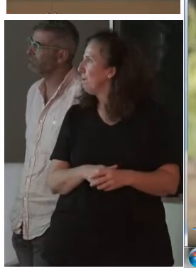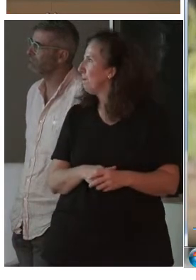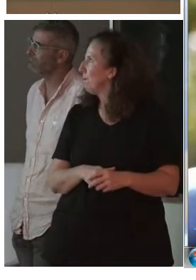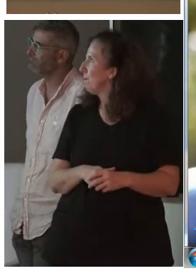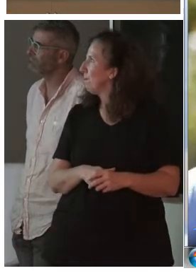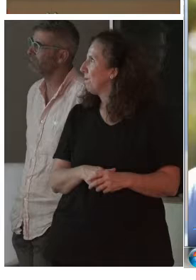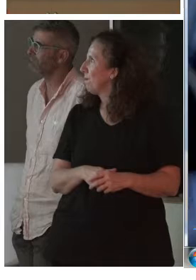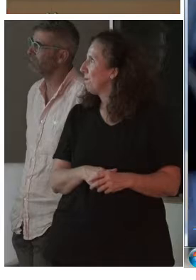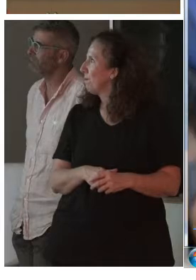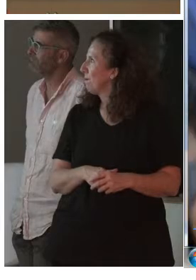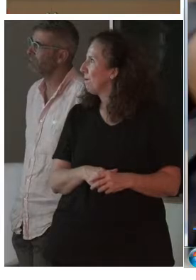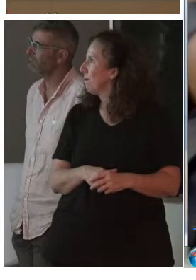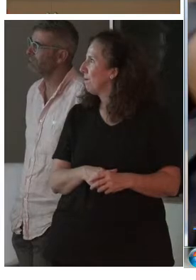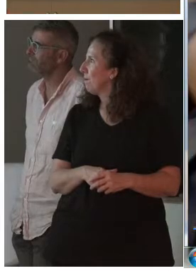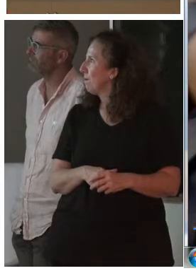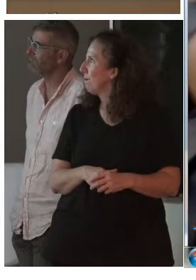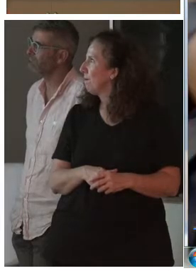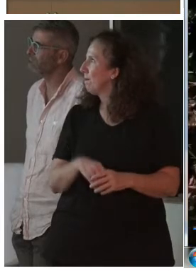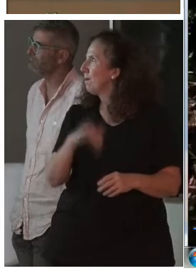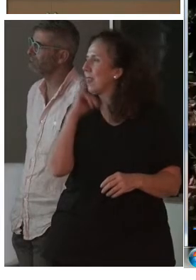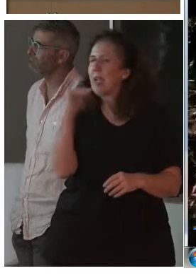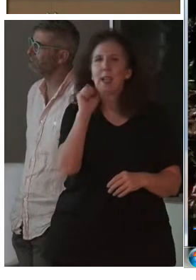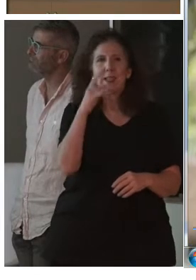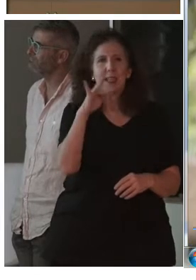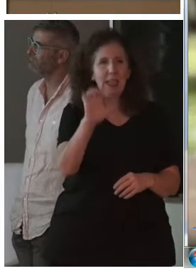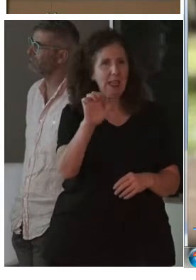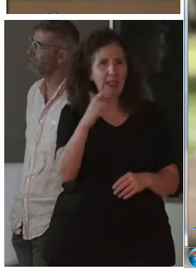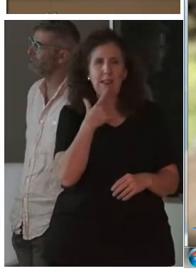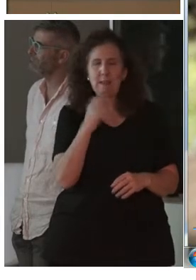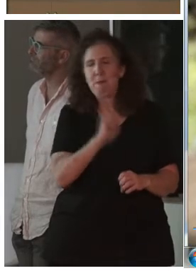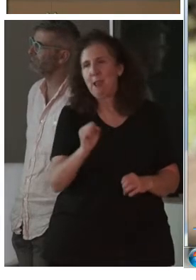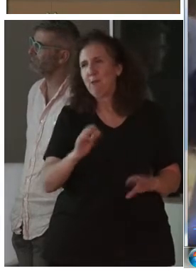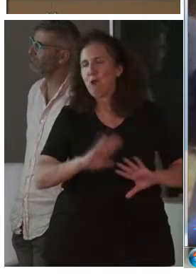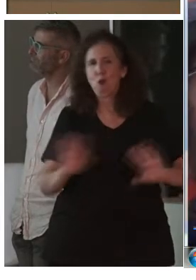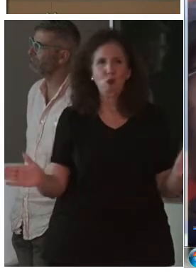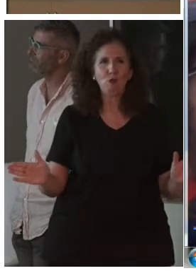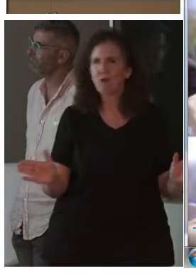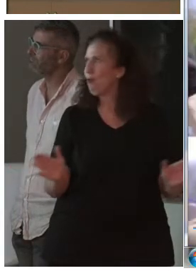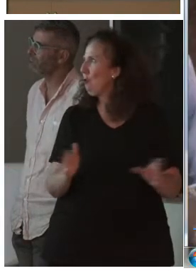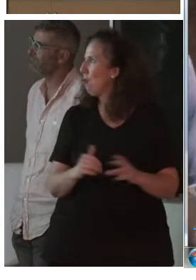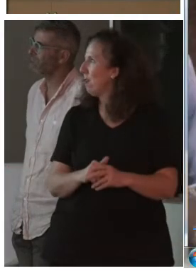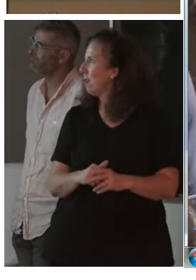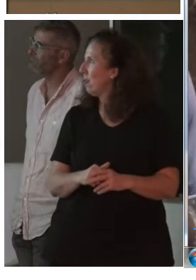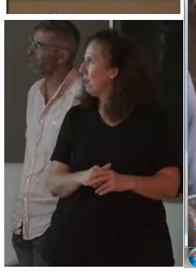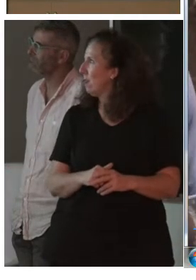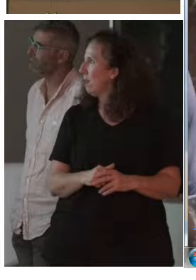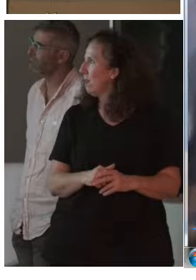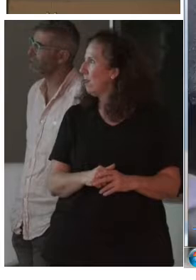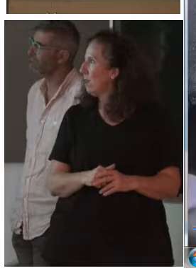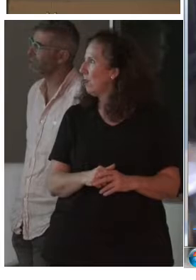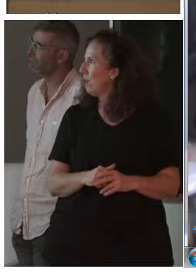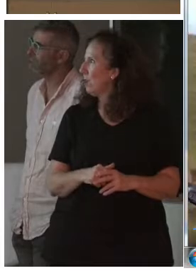Llegué increíble. Un personaje único. Just to be on the island of Rapa Nui.